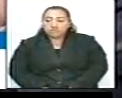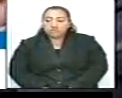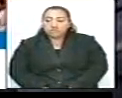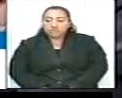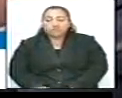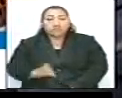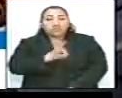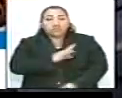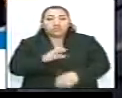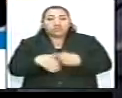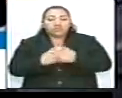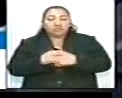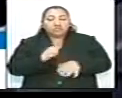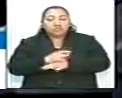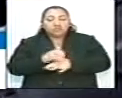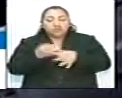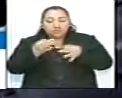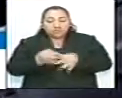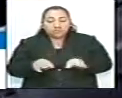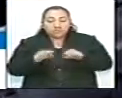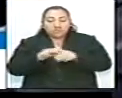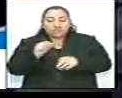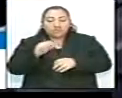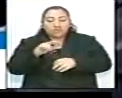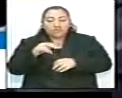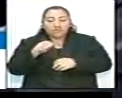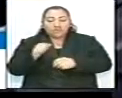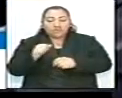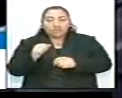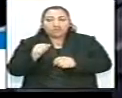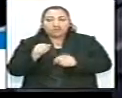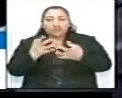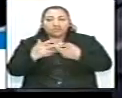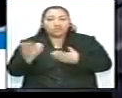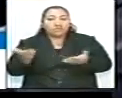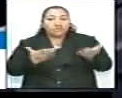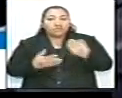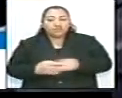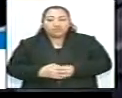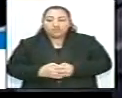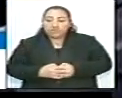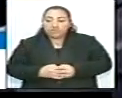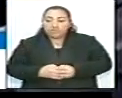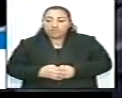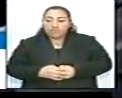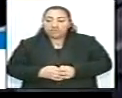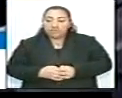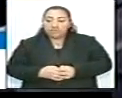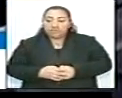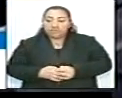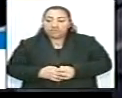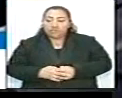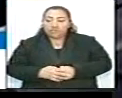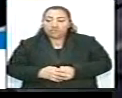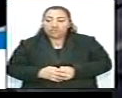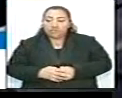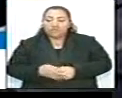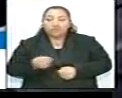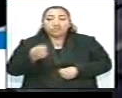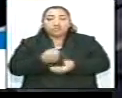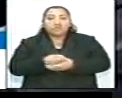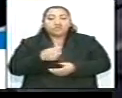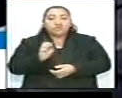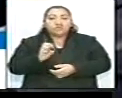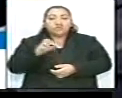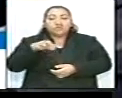fiscalizar la implementación de recomendaciones formuladas a la SUNAS en la empresa prestadora de servicios de saneamiento. Acá estamos hablando de las EPS. Entonces